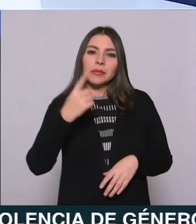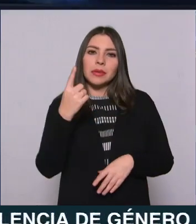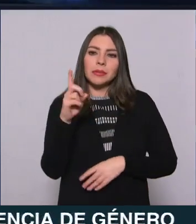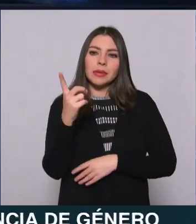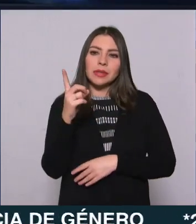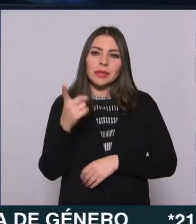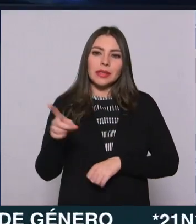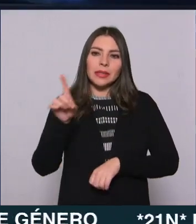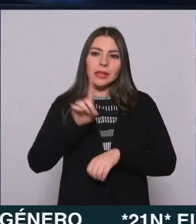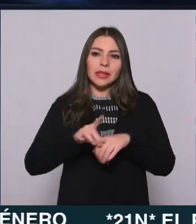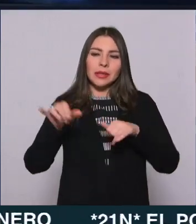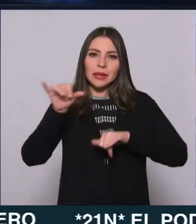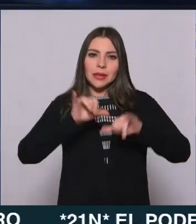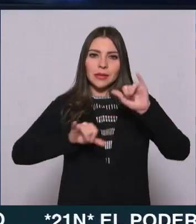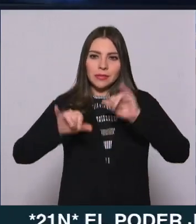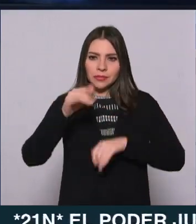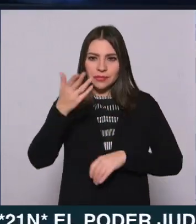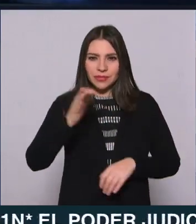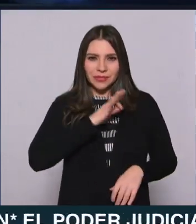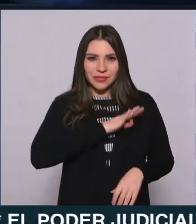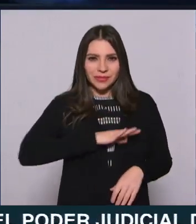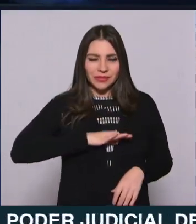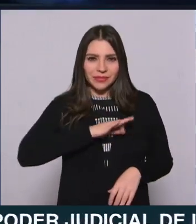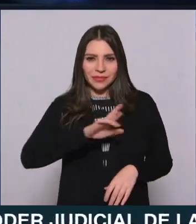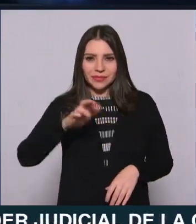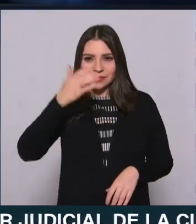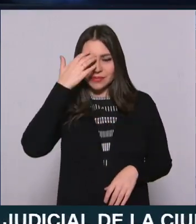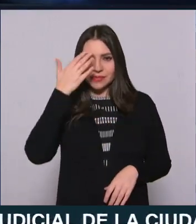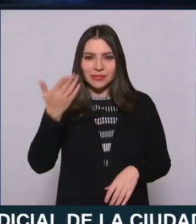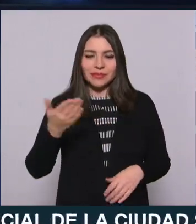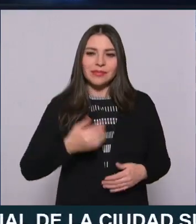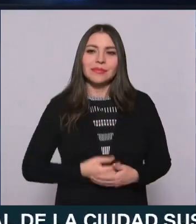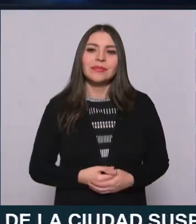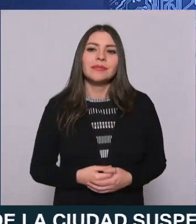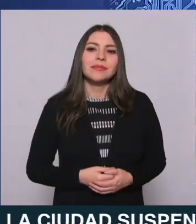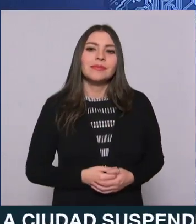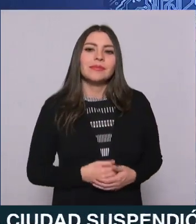Químico, ¿verdad? Felicidades, Muchas nuestro gracias. reconocimiento. Gracias. A todos los químicos, por supuesto.